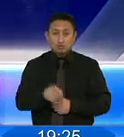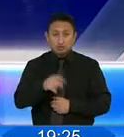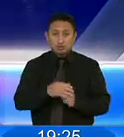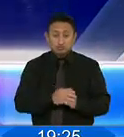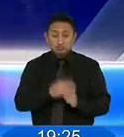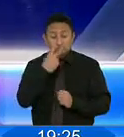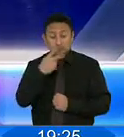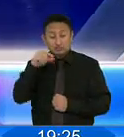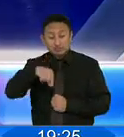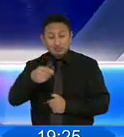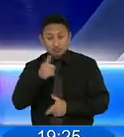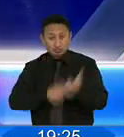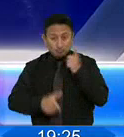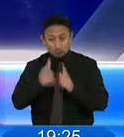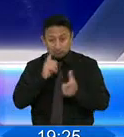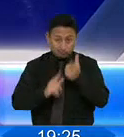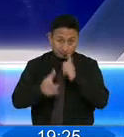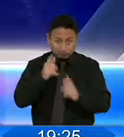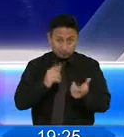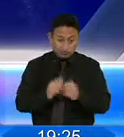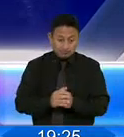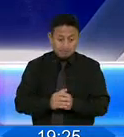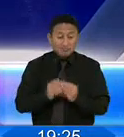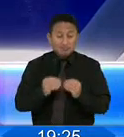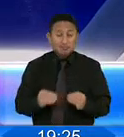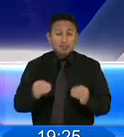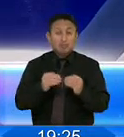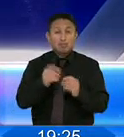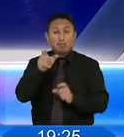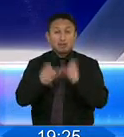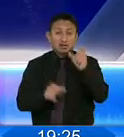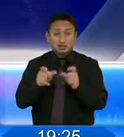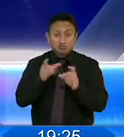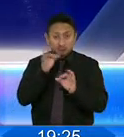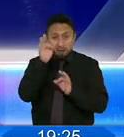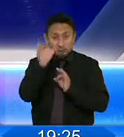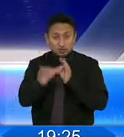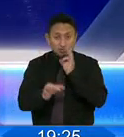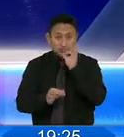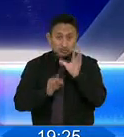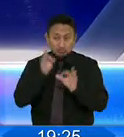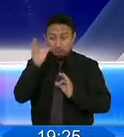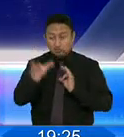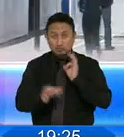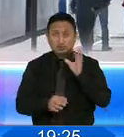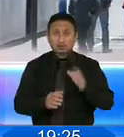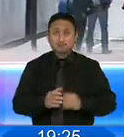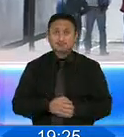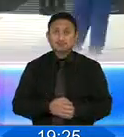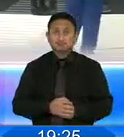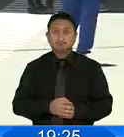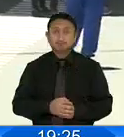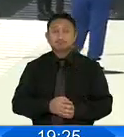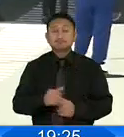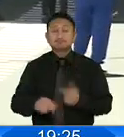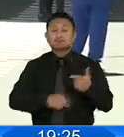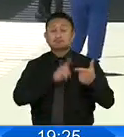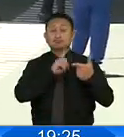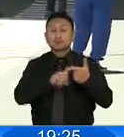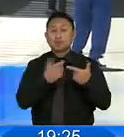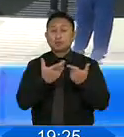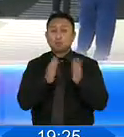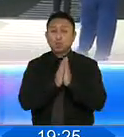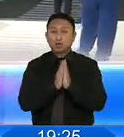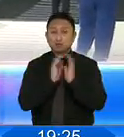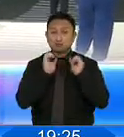de alcohol hace que el aumento de del riesgo de transmisión sea más alto. Otro de los pedidos de los médicos es que